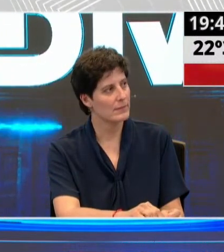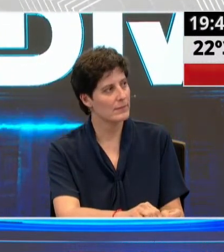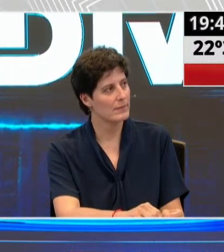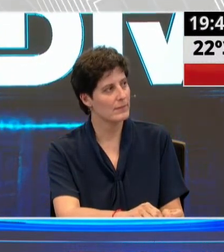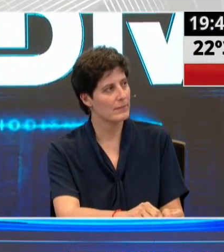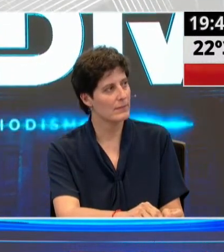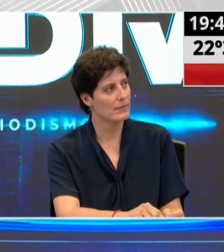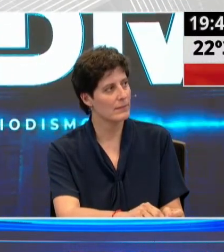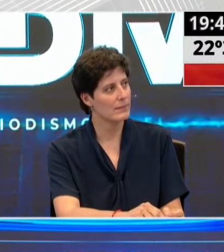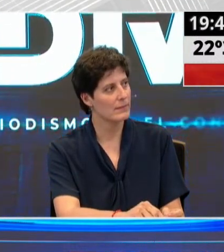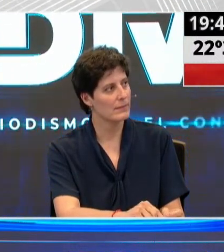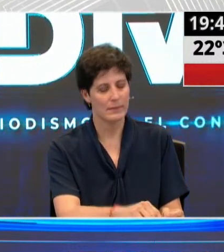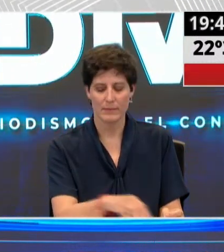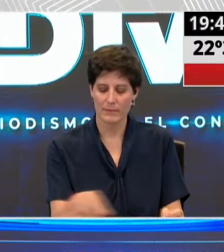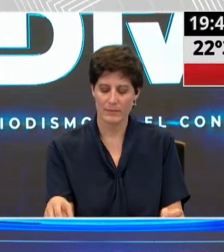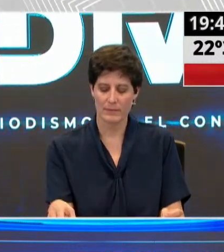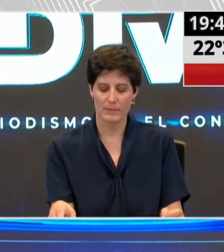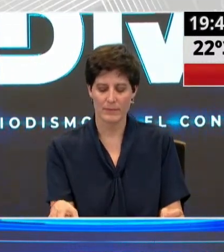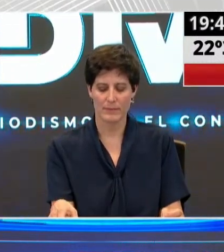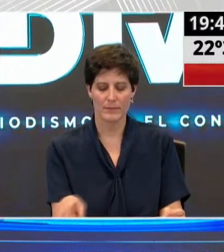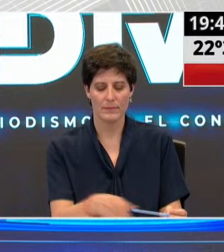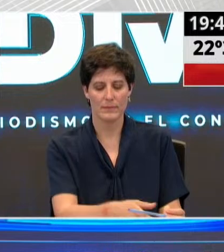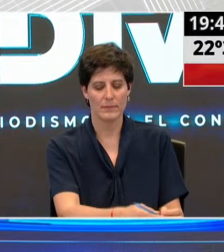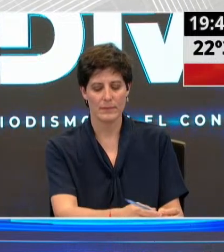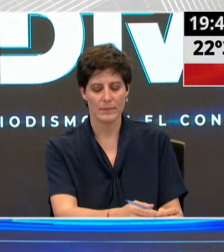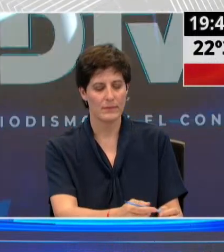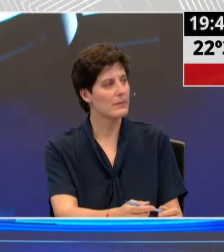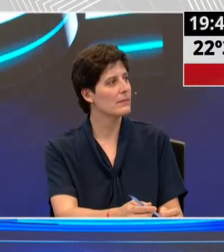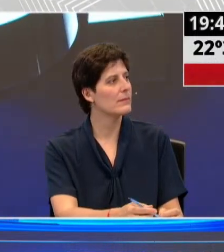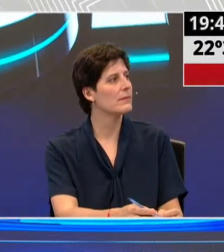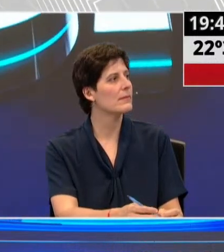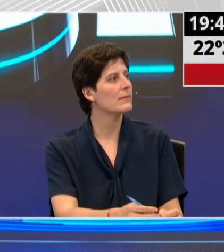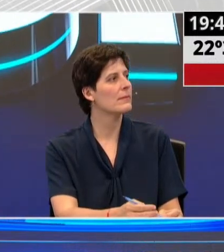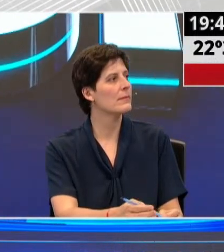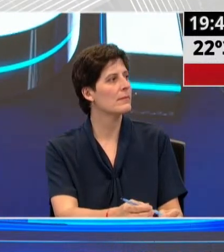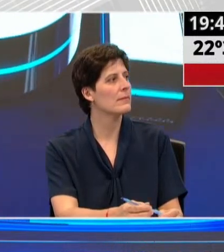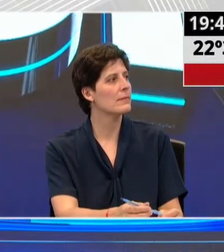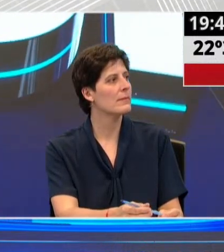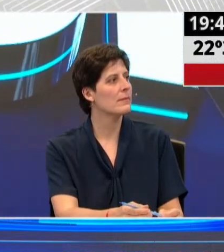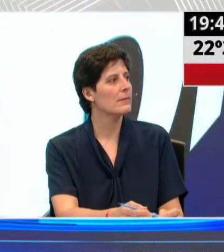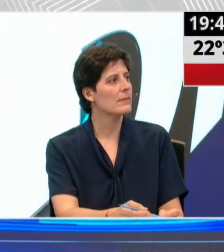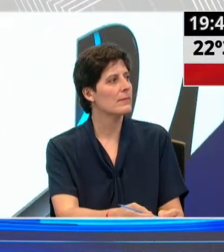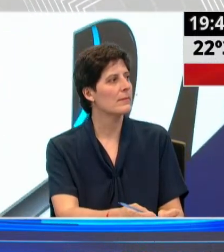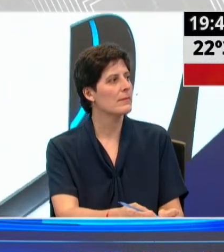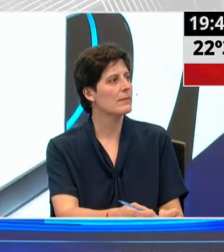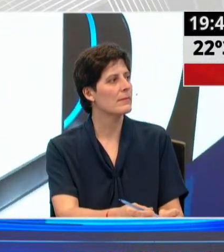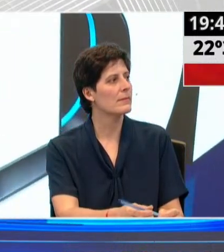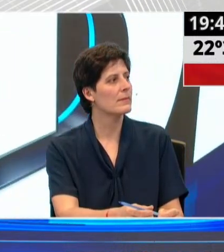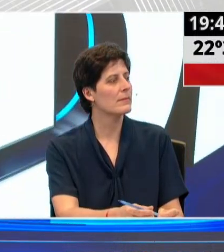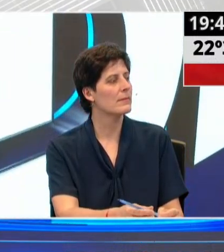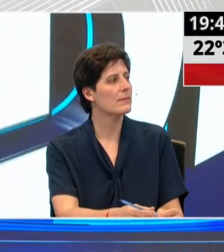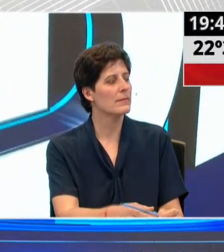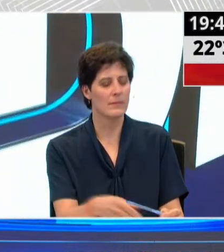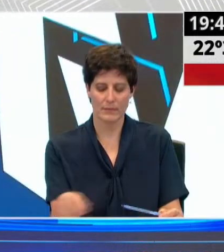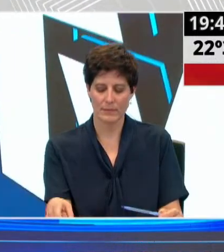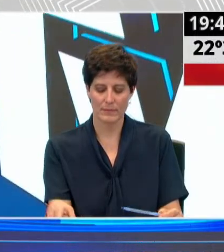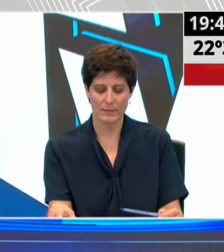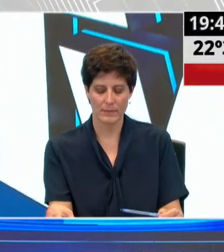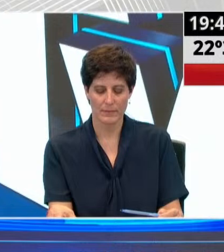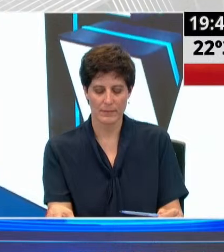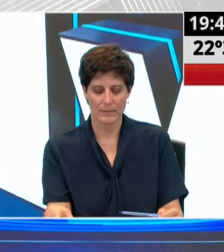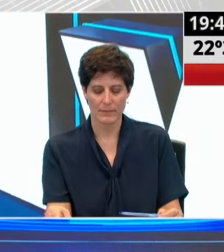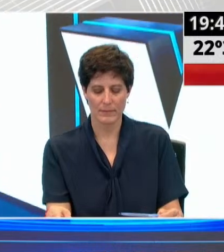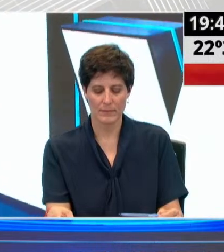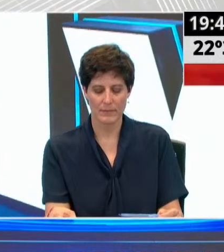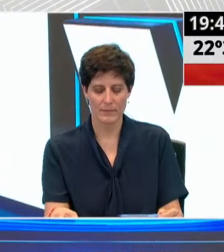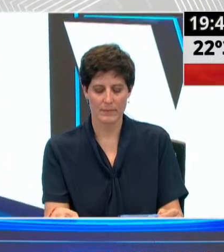el mensaje que pueda llegar a dar Javier Milei, más allá de lo que diga o no públicamente ante la Asamblea Legislativa, lo que pueda llegar a decir en esas escalinatas, o lo que